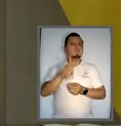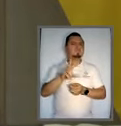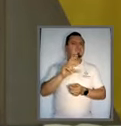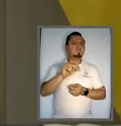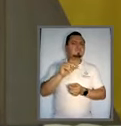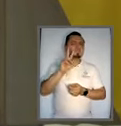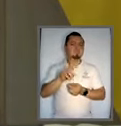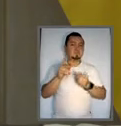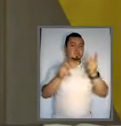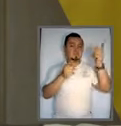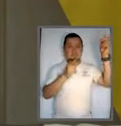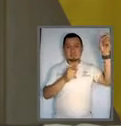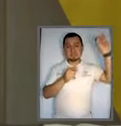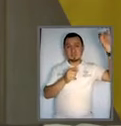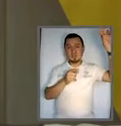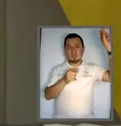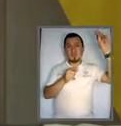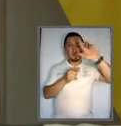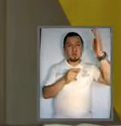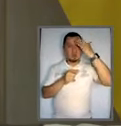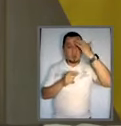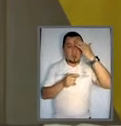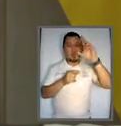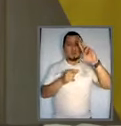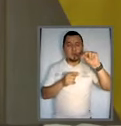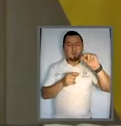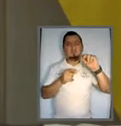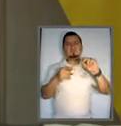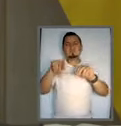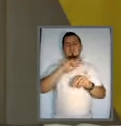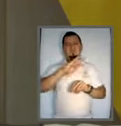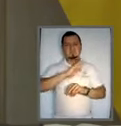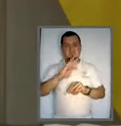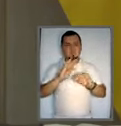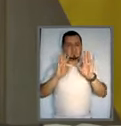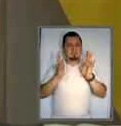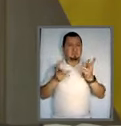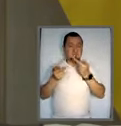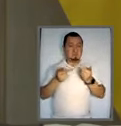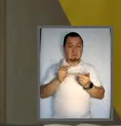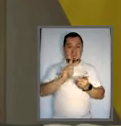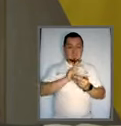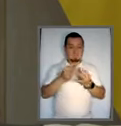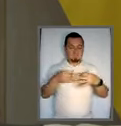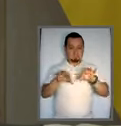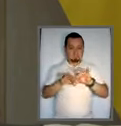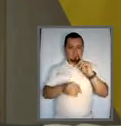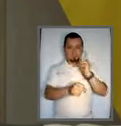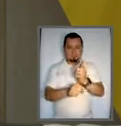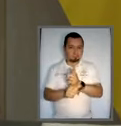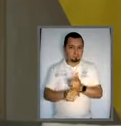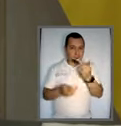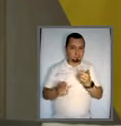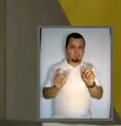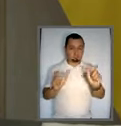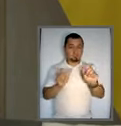que reconozcan allá en la mesa o no es un asunto para nosotros poco trascendente. Para nosotros lo importante es ubicar los casos,